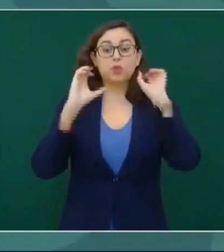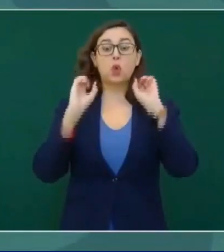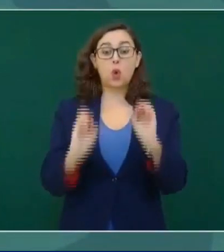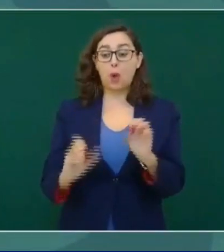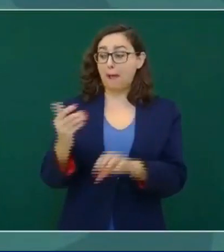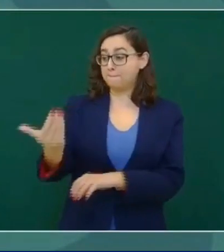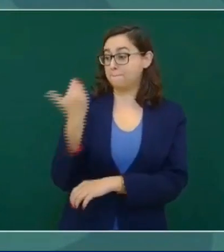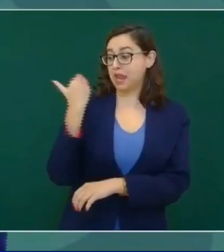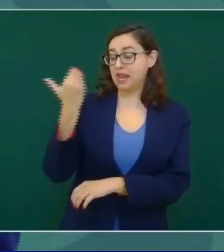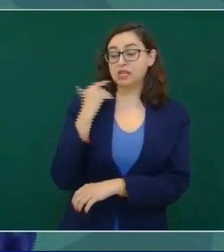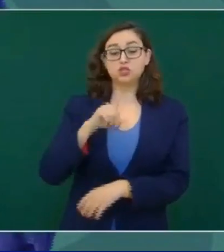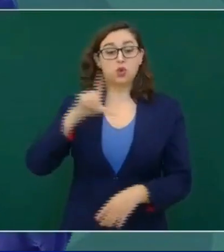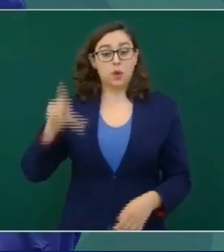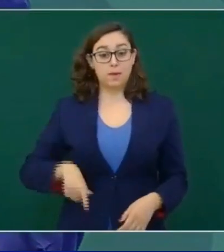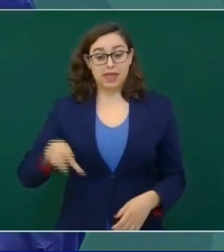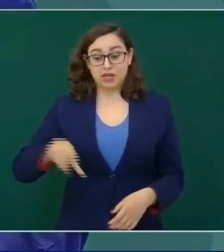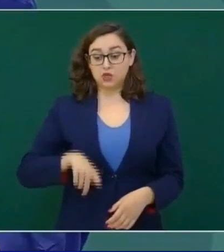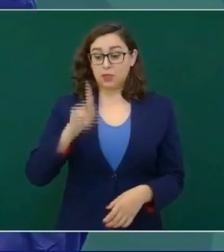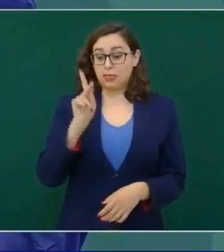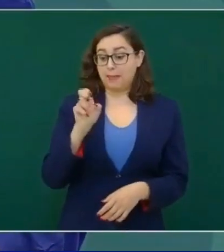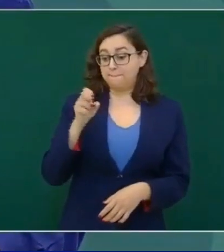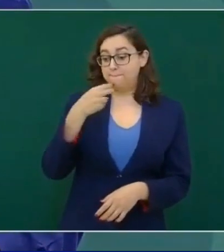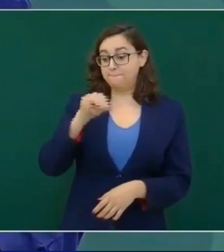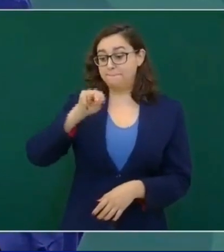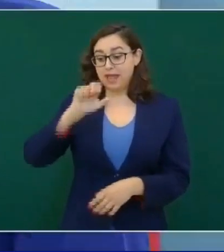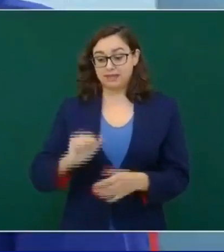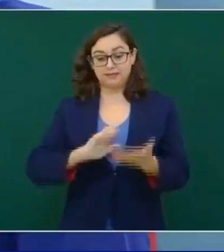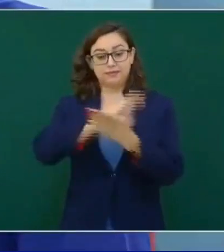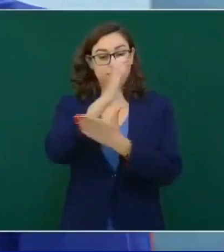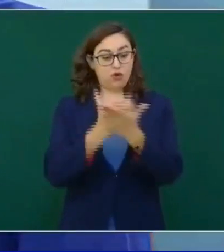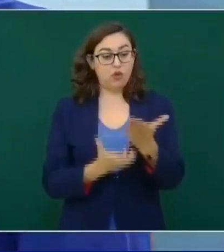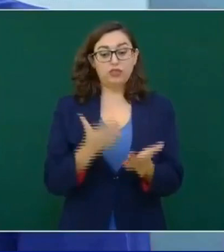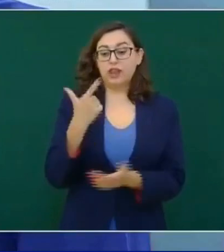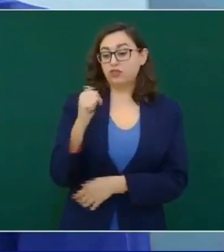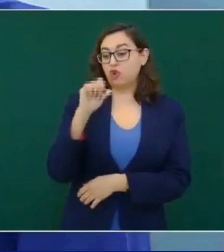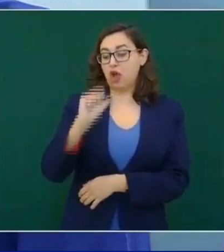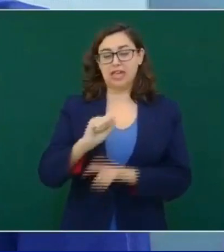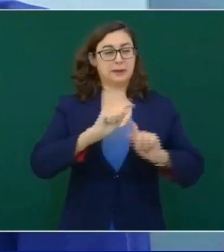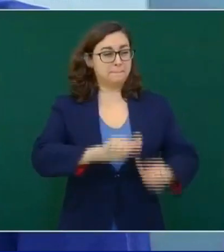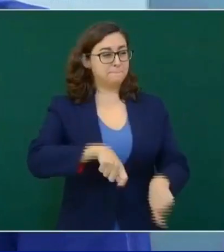de Peña, que entregaron los contratos para los gasoductos,